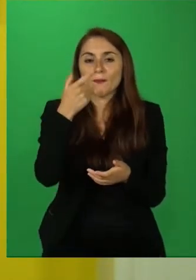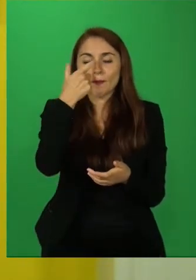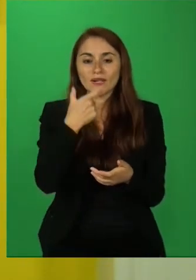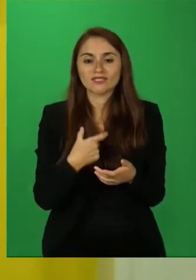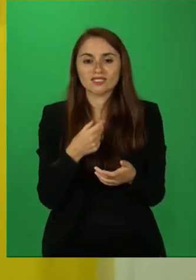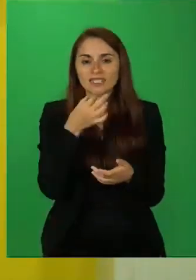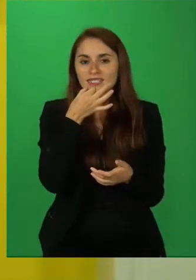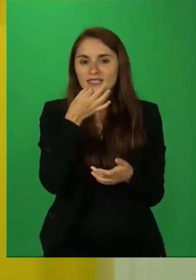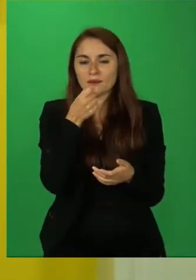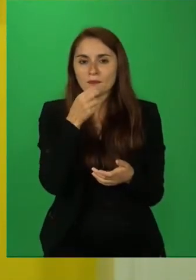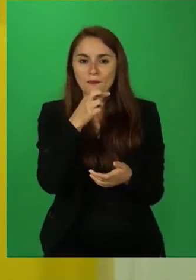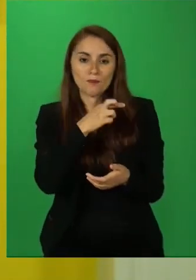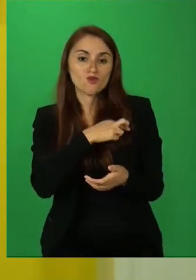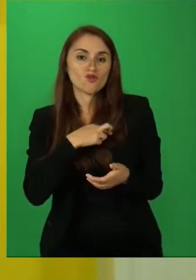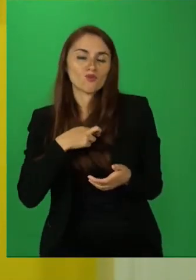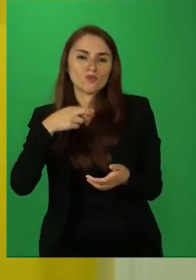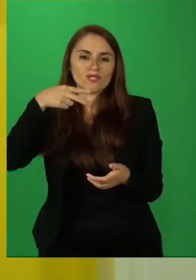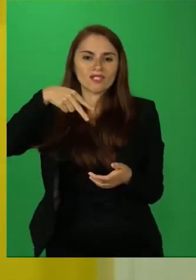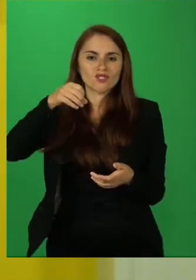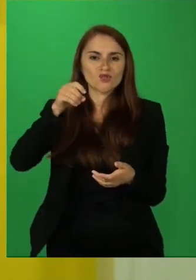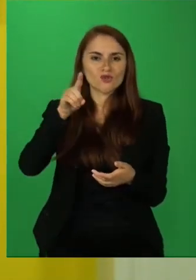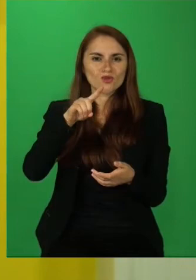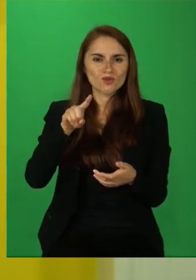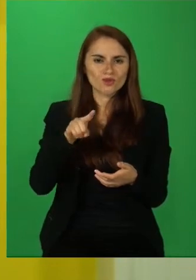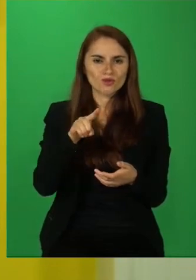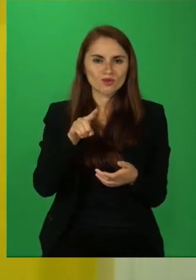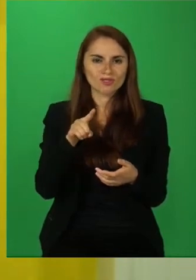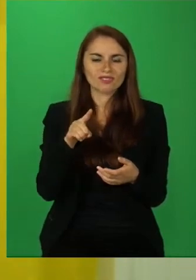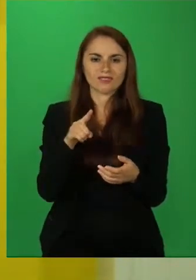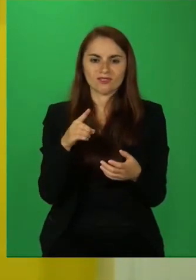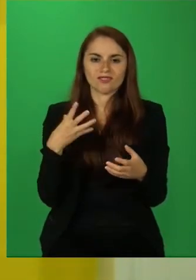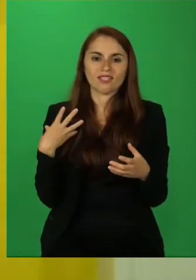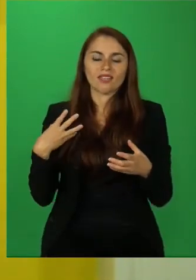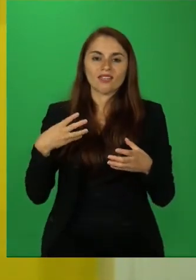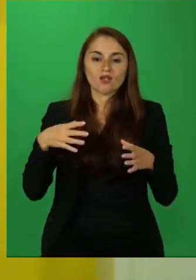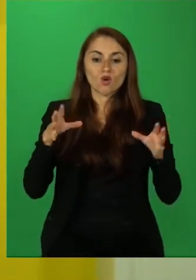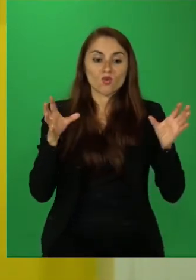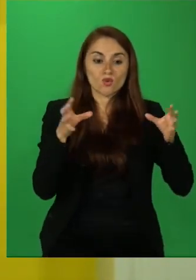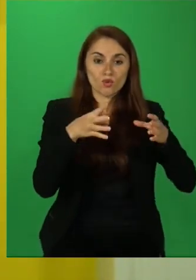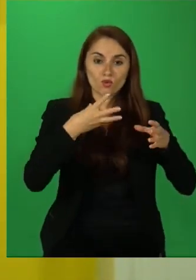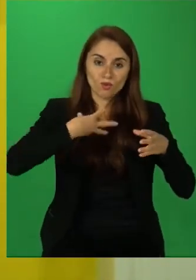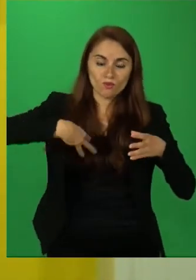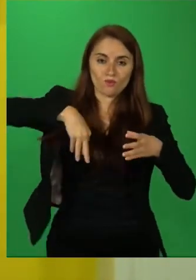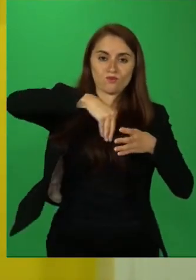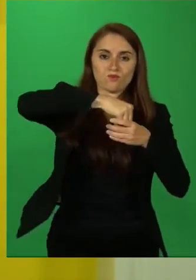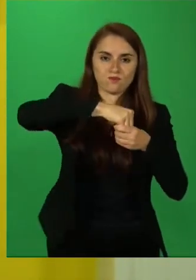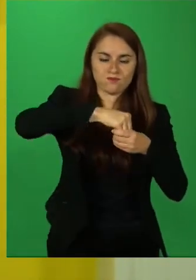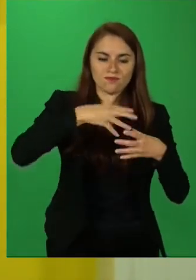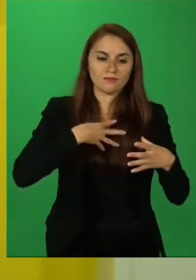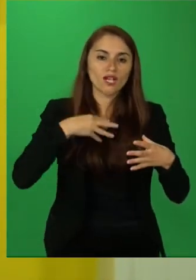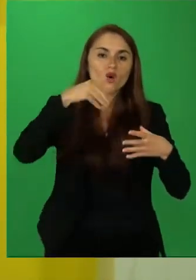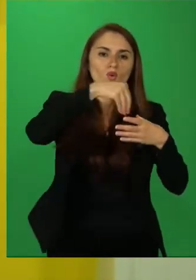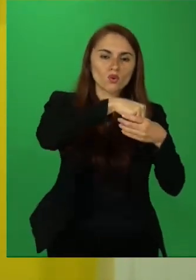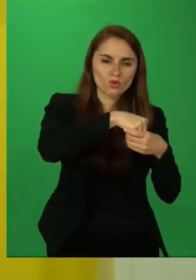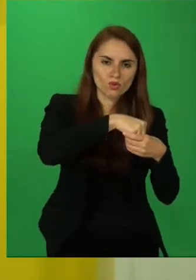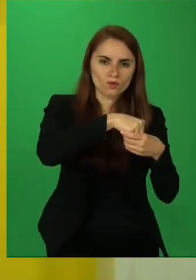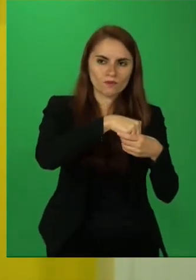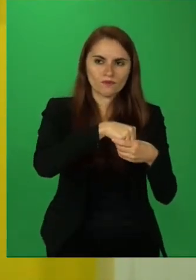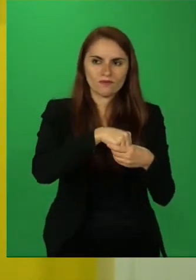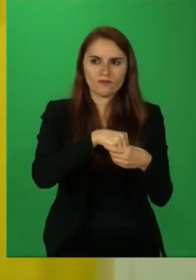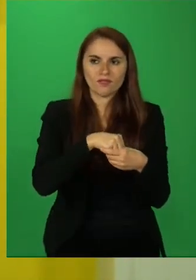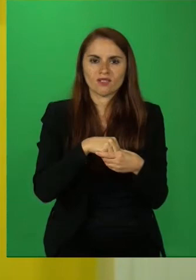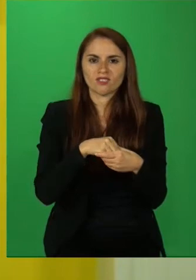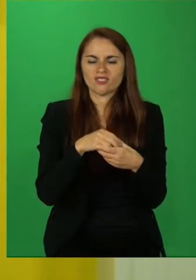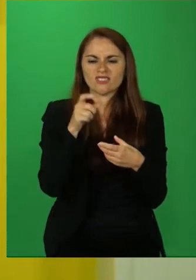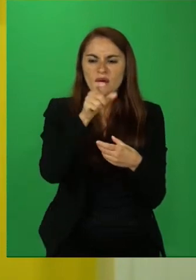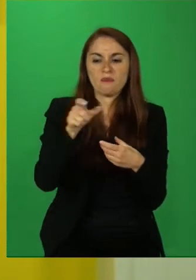del pronombre nos, es decir, él se incluye dentro de los chilenos. Nos está